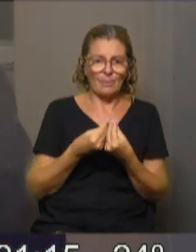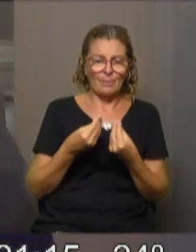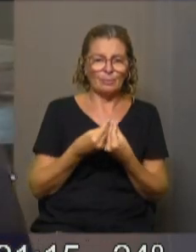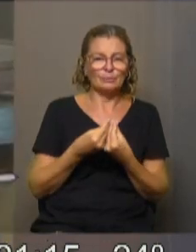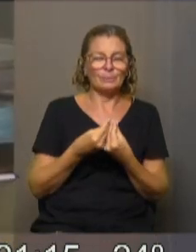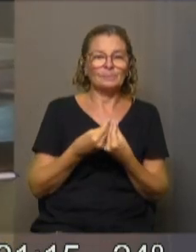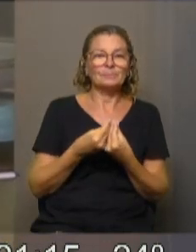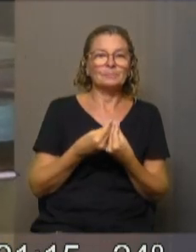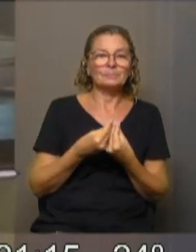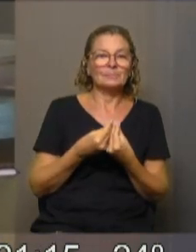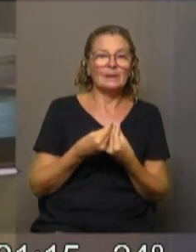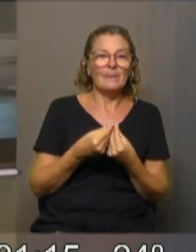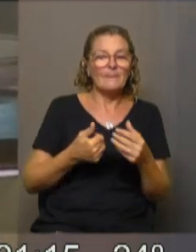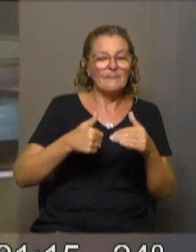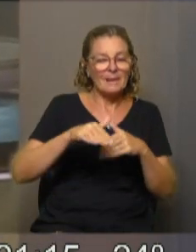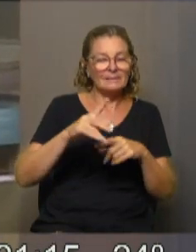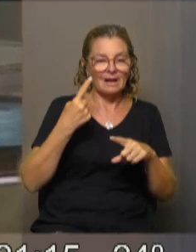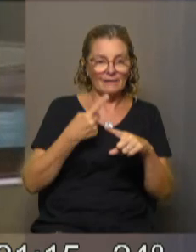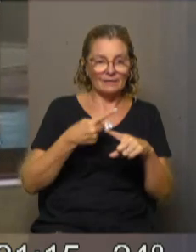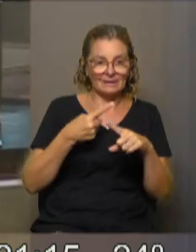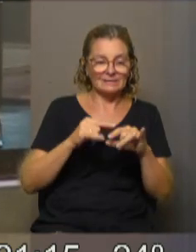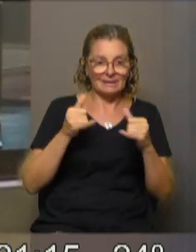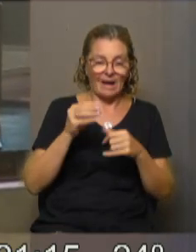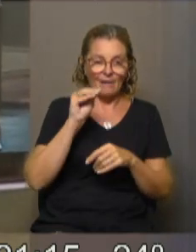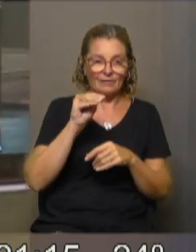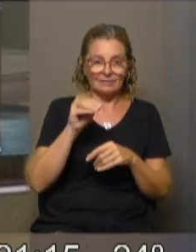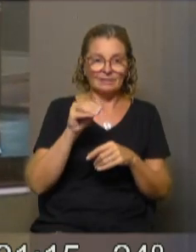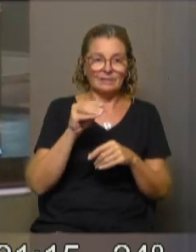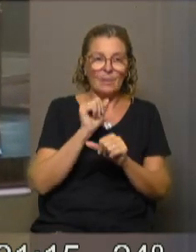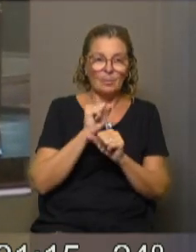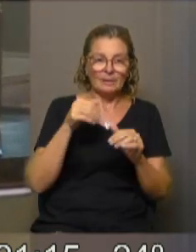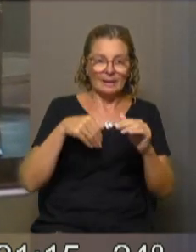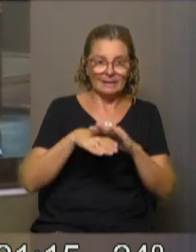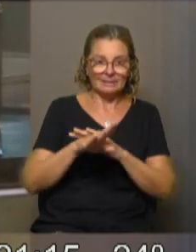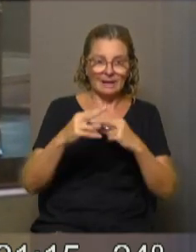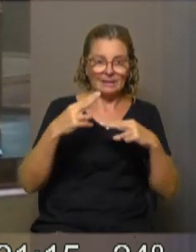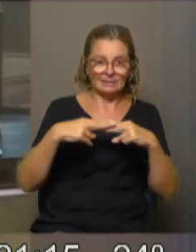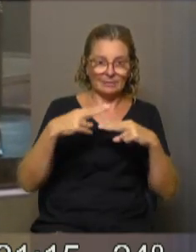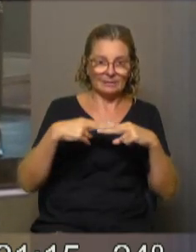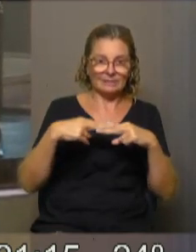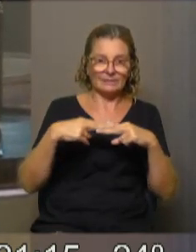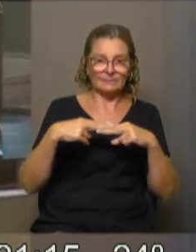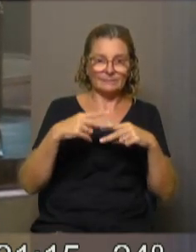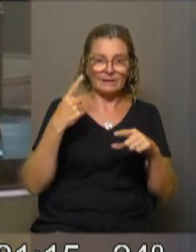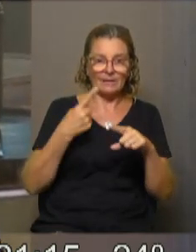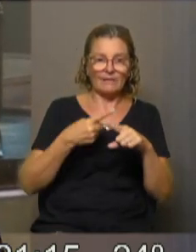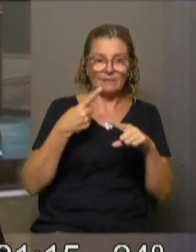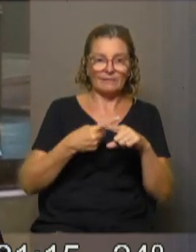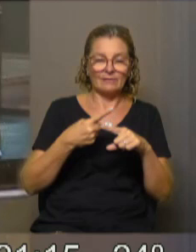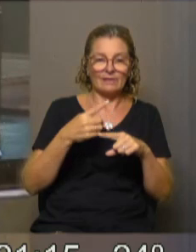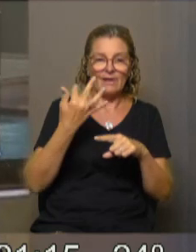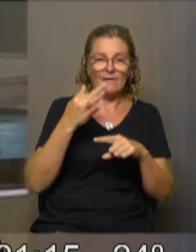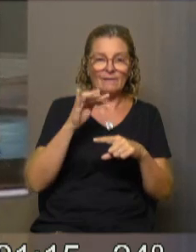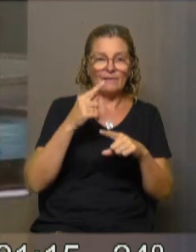allá de la fiesta, ¿no? Bueno, eso ya está anunciado. Pueden entrar a las redes de Modé, también de... La fiesta se llama Fiesta Sin